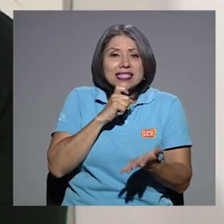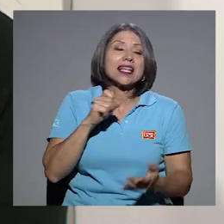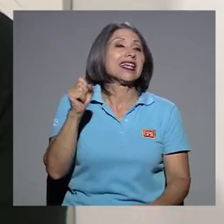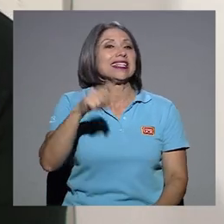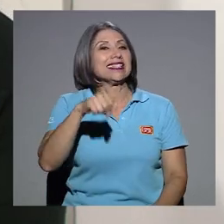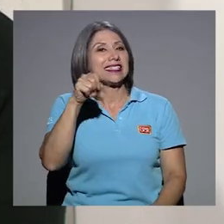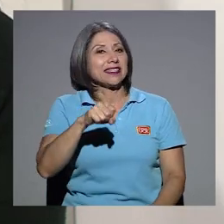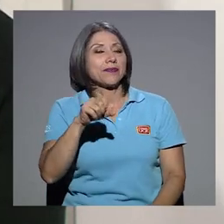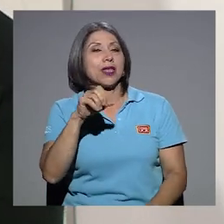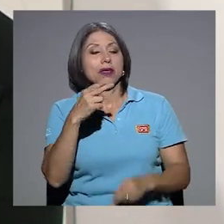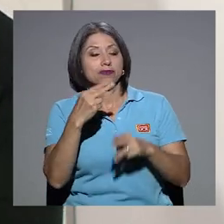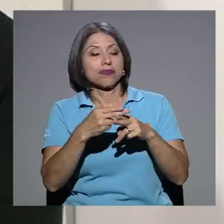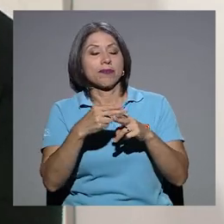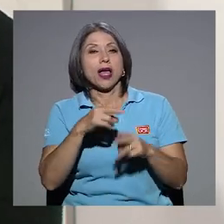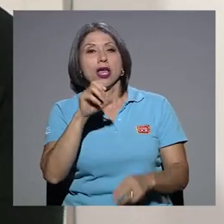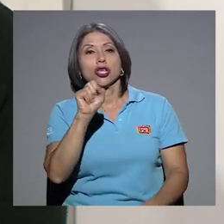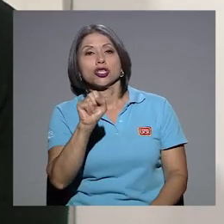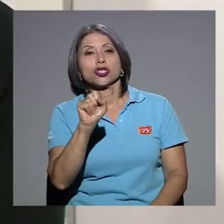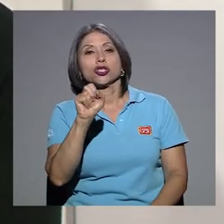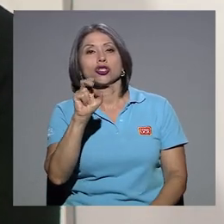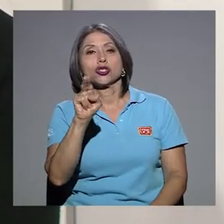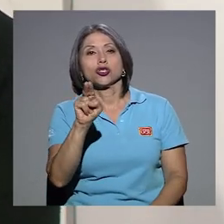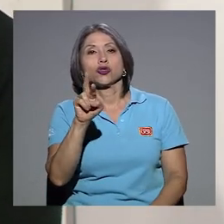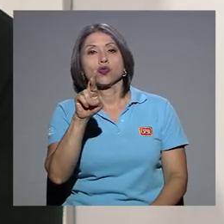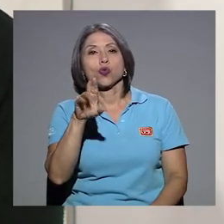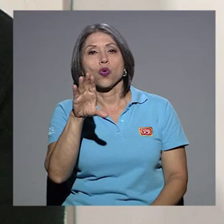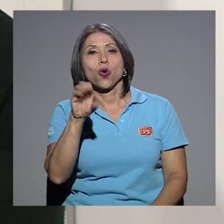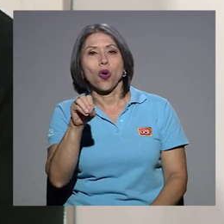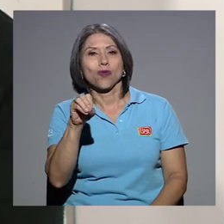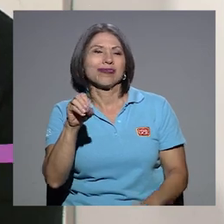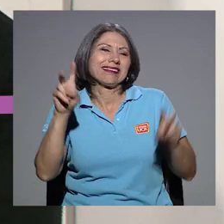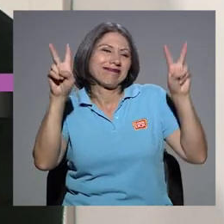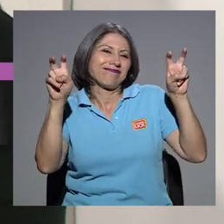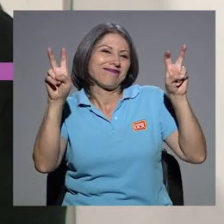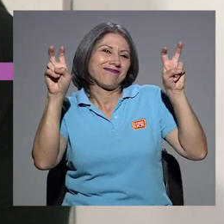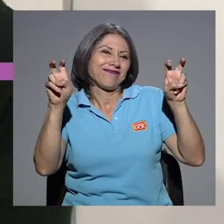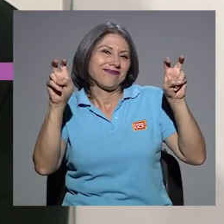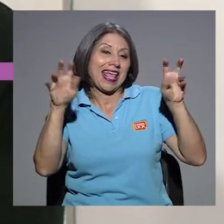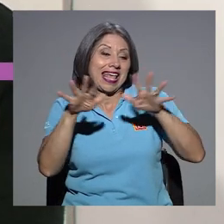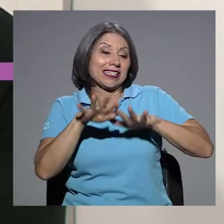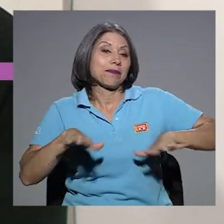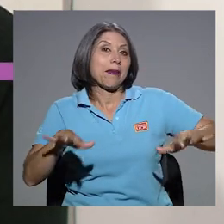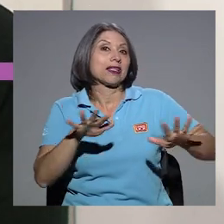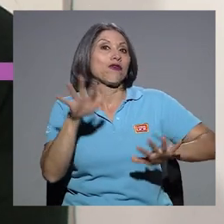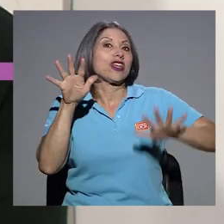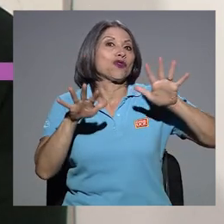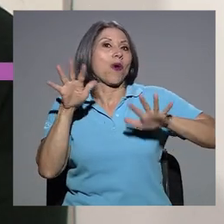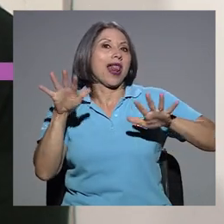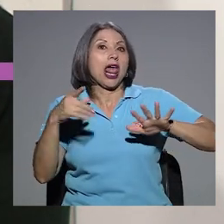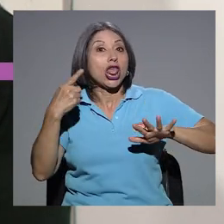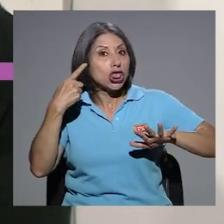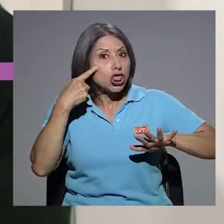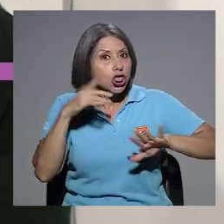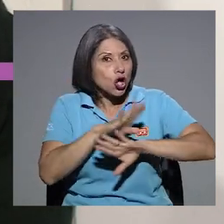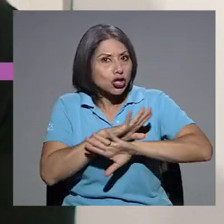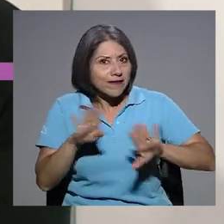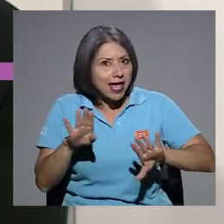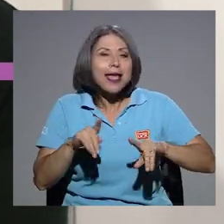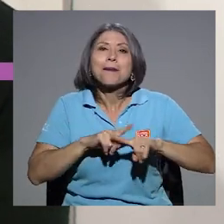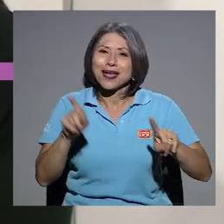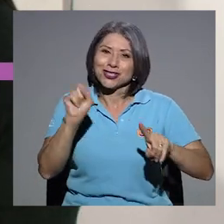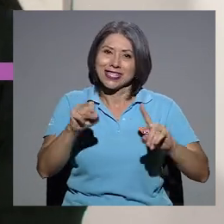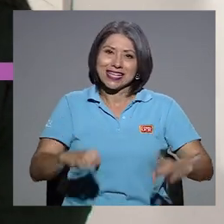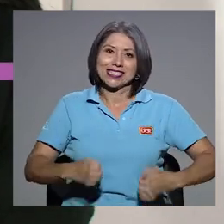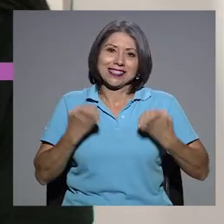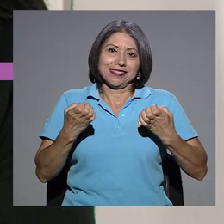es que el surco es lo que se llama un espacio, se le puede decir un espacio virtual, porque no se ve, pero existe. Entonces,